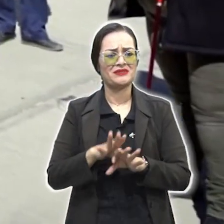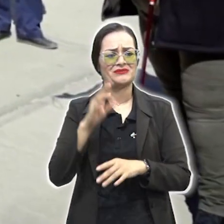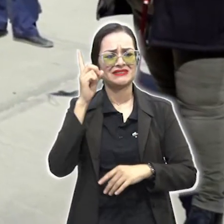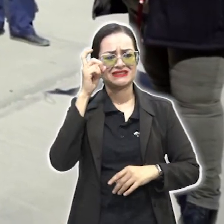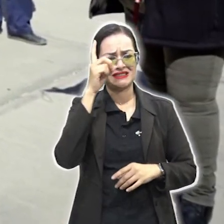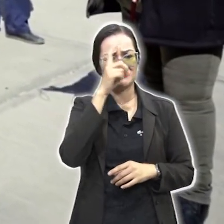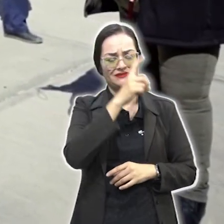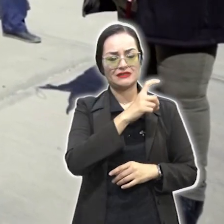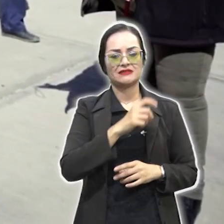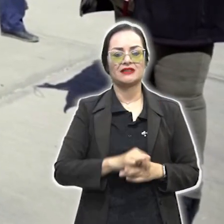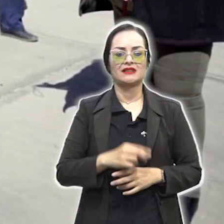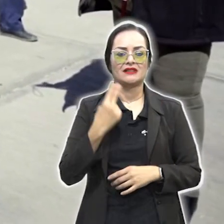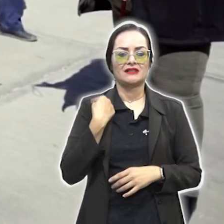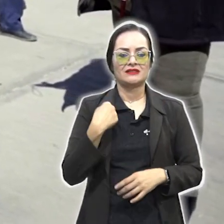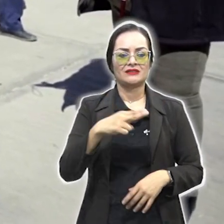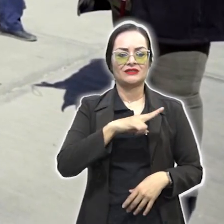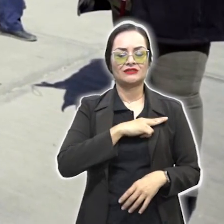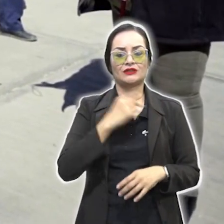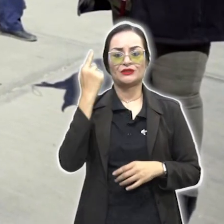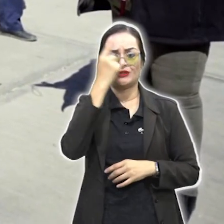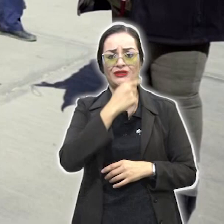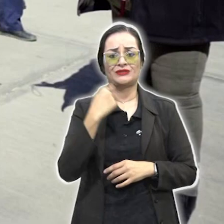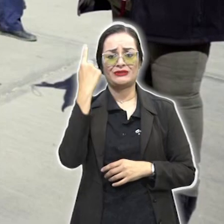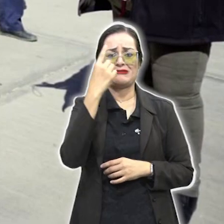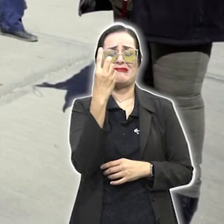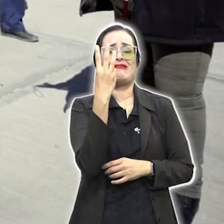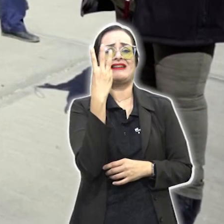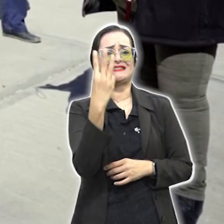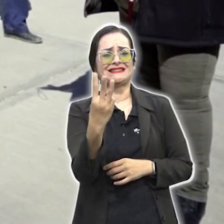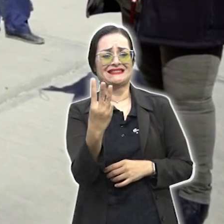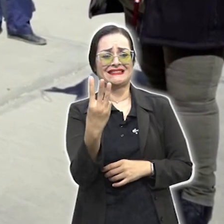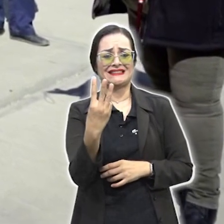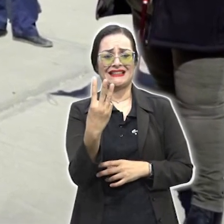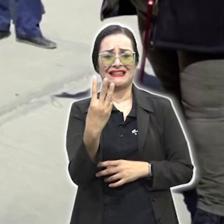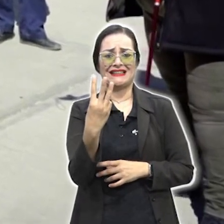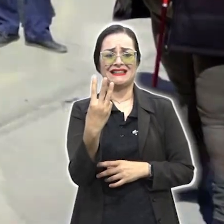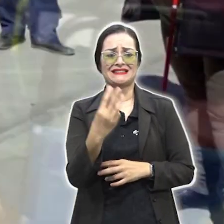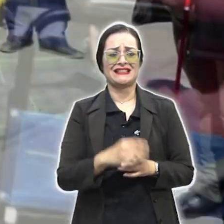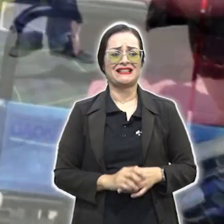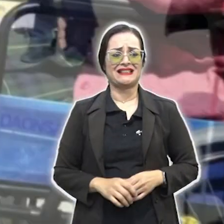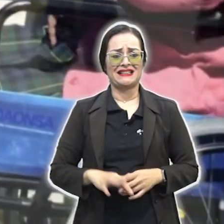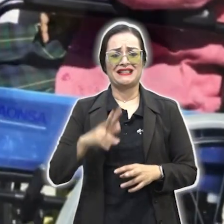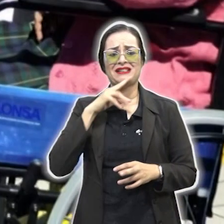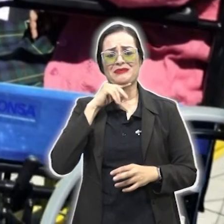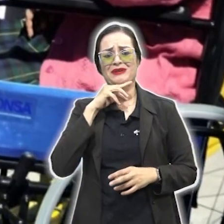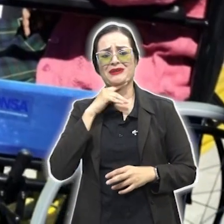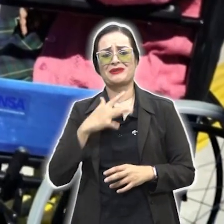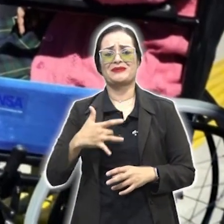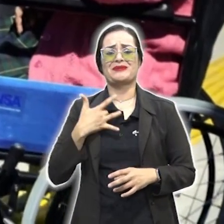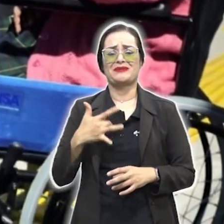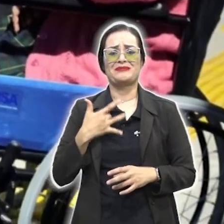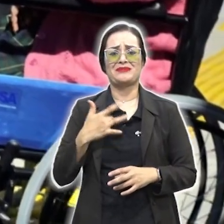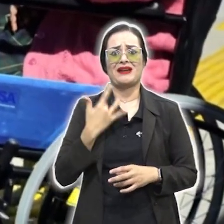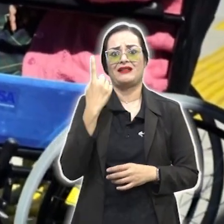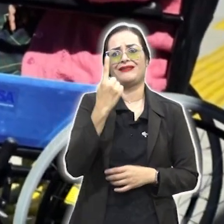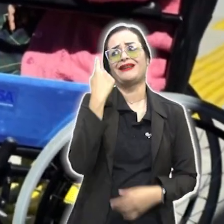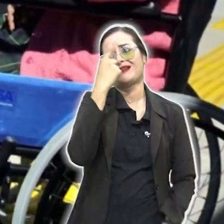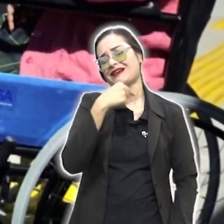esto, pues lo hicimos nosotros 3 horas y estuvimos llorando casi ahí, ¿no? Y pues me pareció una experiencia muy bonita